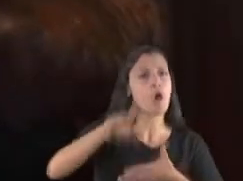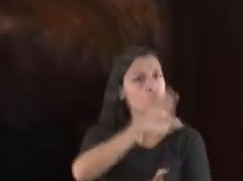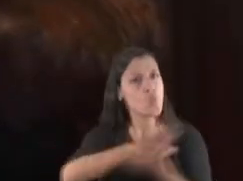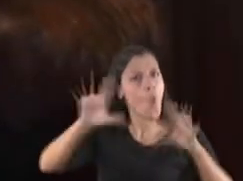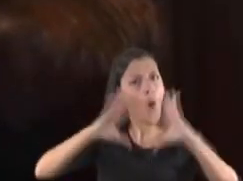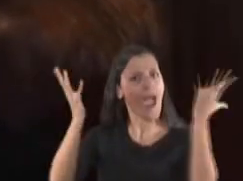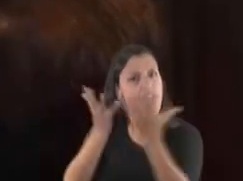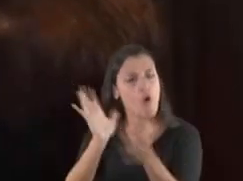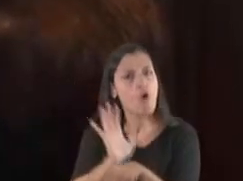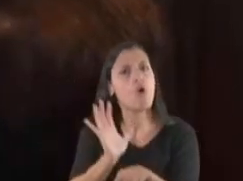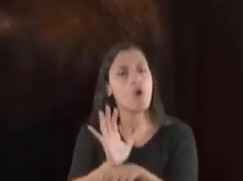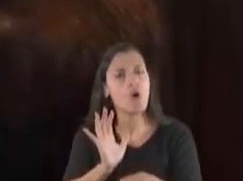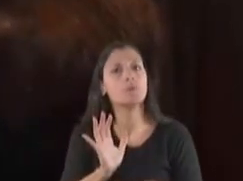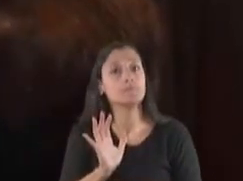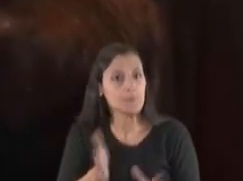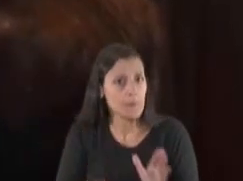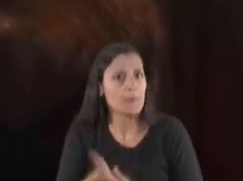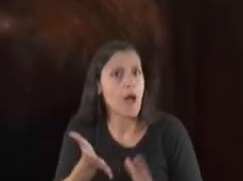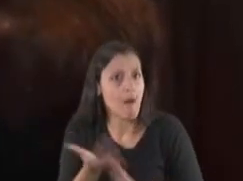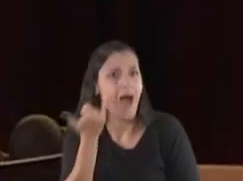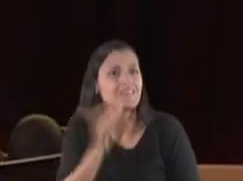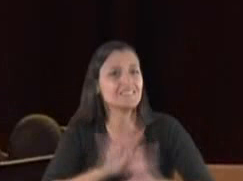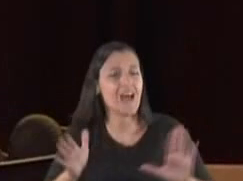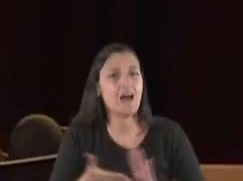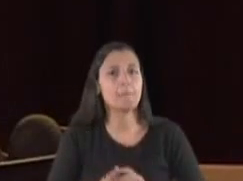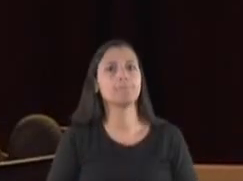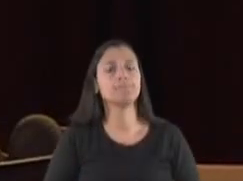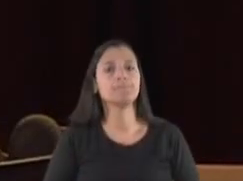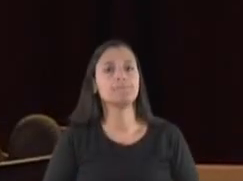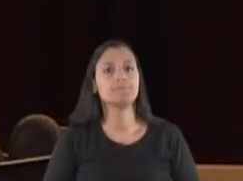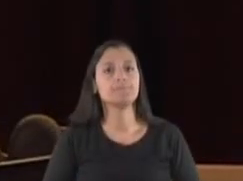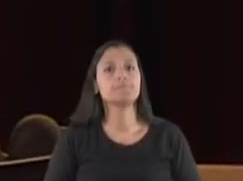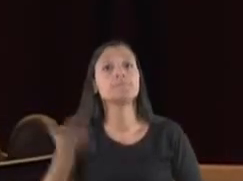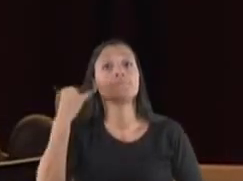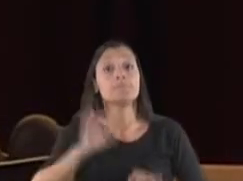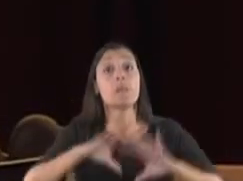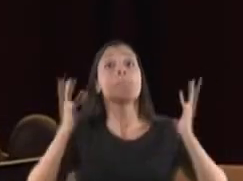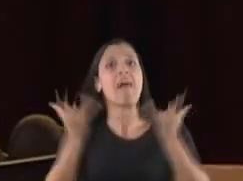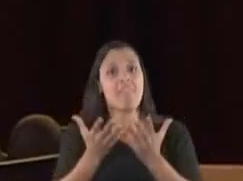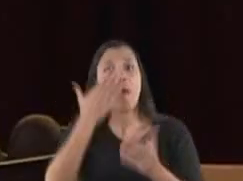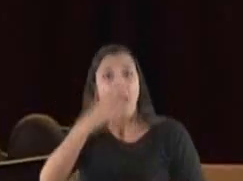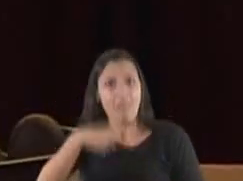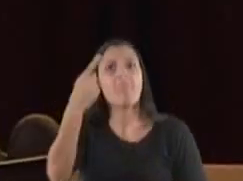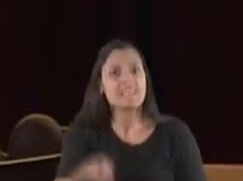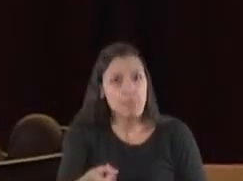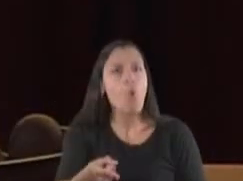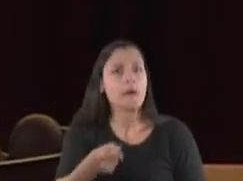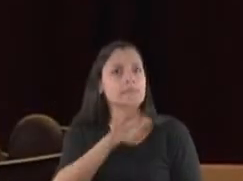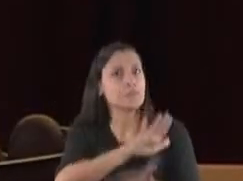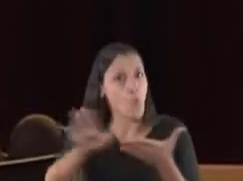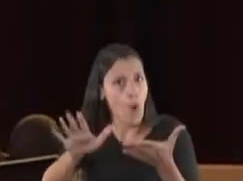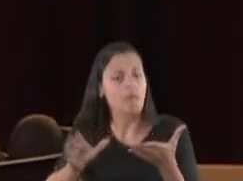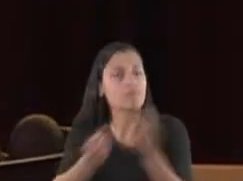globalización que se ha dado después de la crisis que la pandemia deparó y fundamentalmente después de la